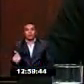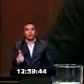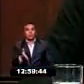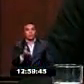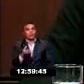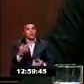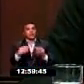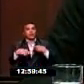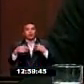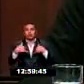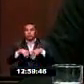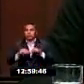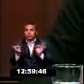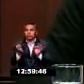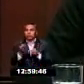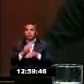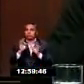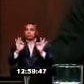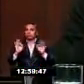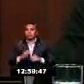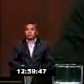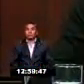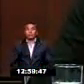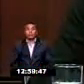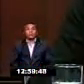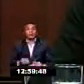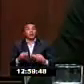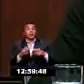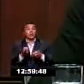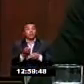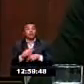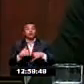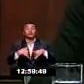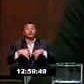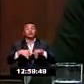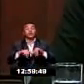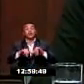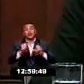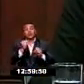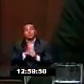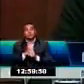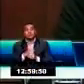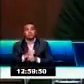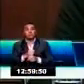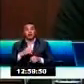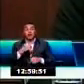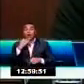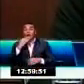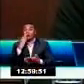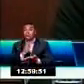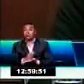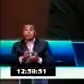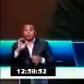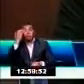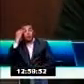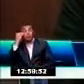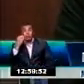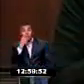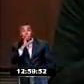cadenas logísticas están funcionando, los productores van a seguir produciendo, no hay ninguna necesidad de alarmarse.